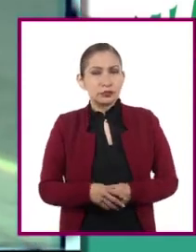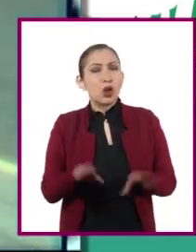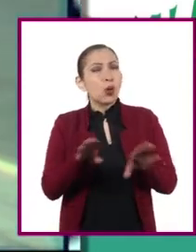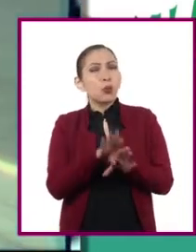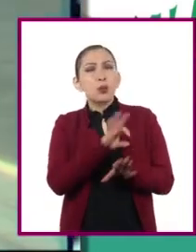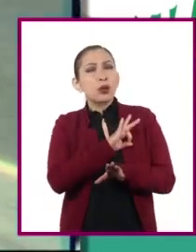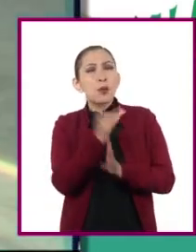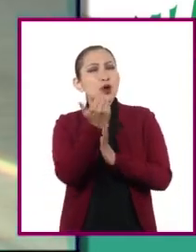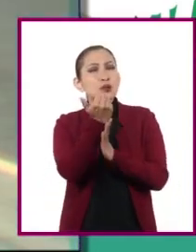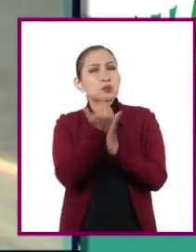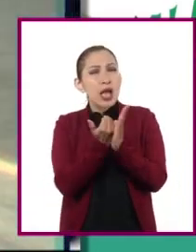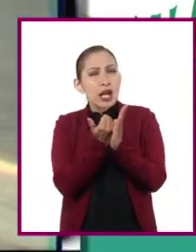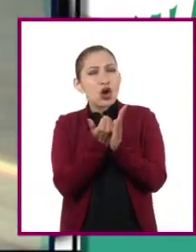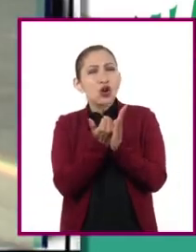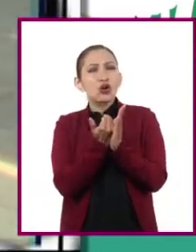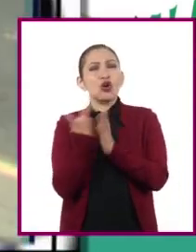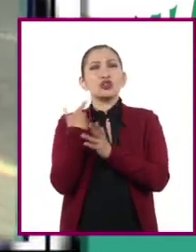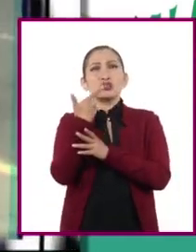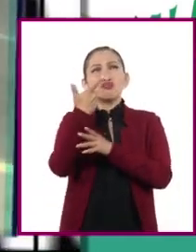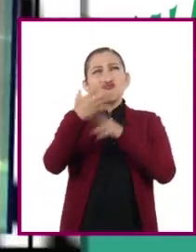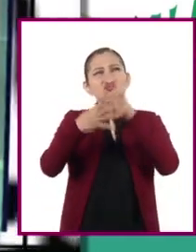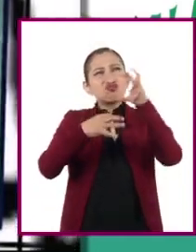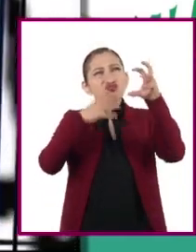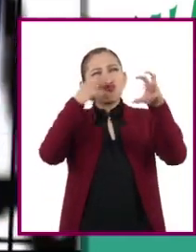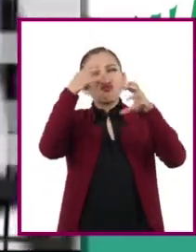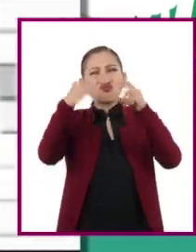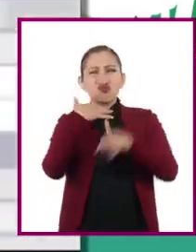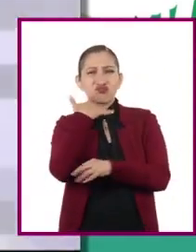¿Cómo podemos disminuir la emisión de contaminantes?